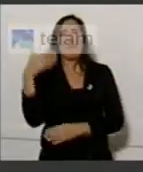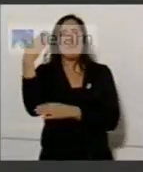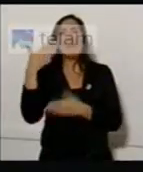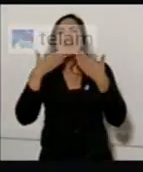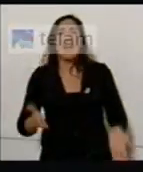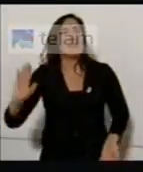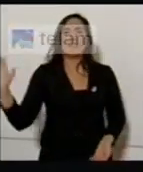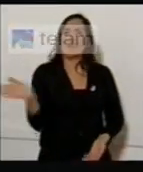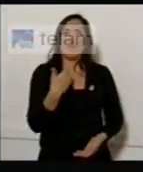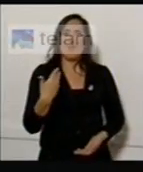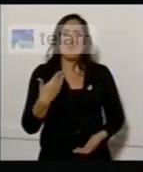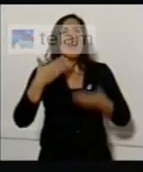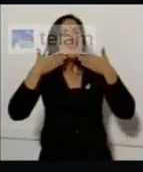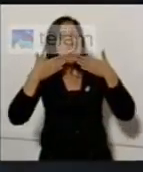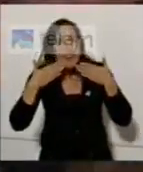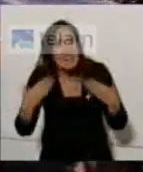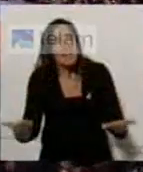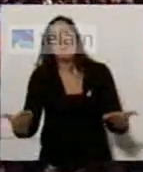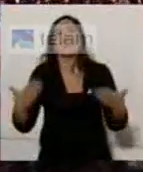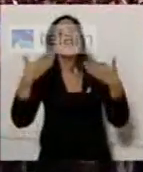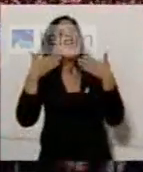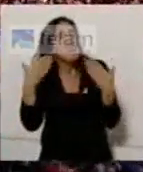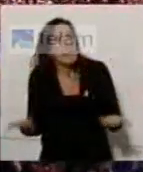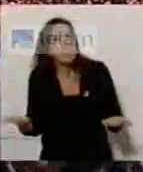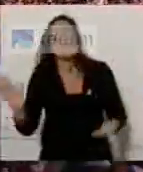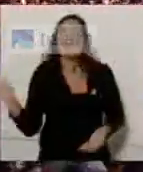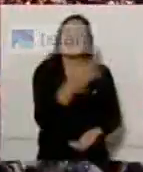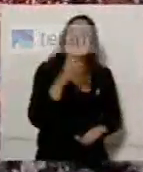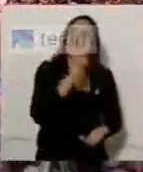todos. Gracias a todas.